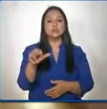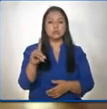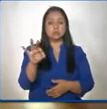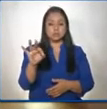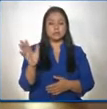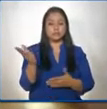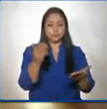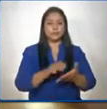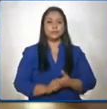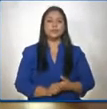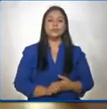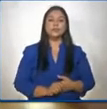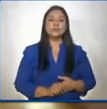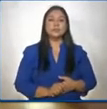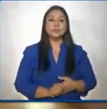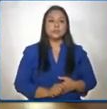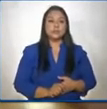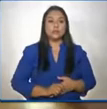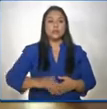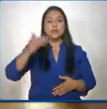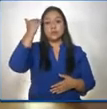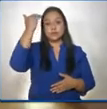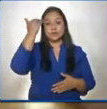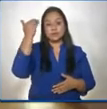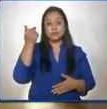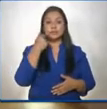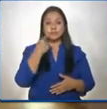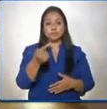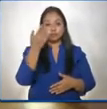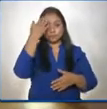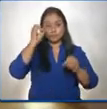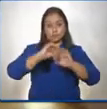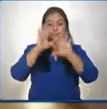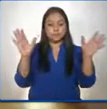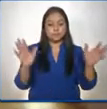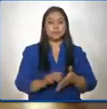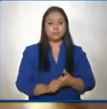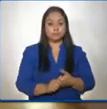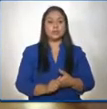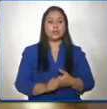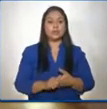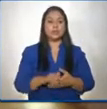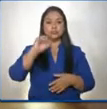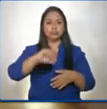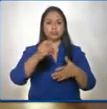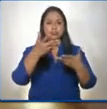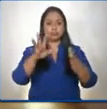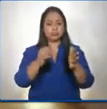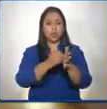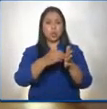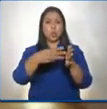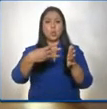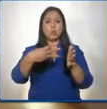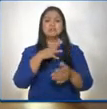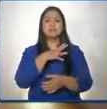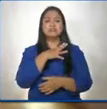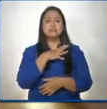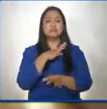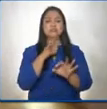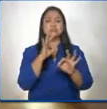Muchas gracias y muy buen día a cada uno de los presentes. Me permito informar que sí tenemos el quórum suficiente para realizar esta reunión.